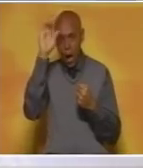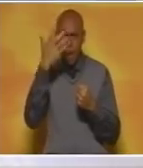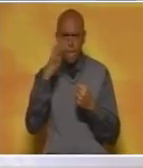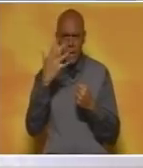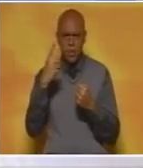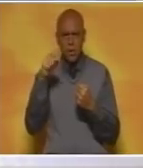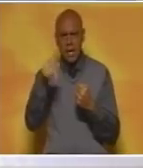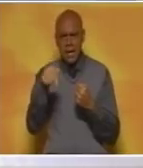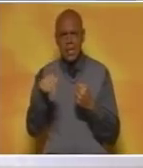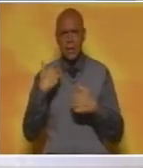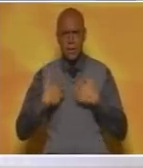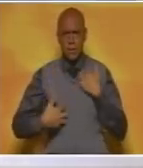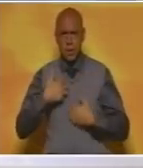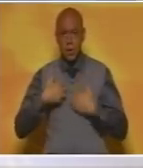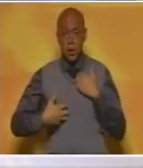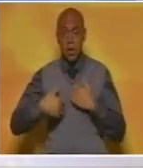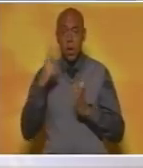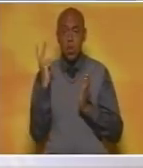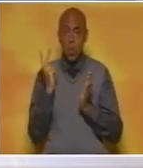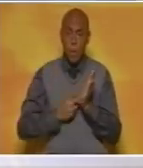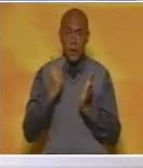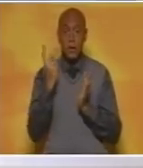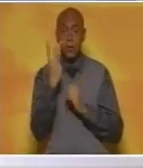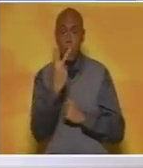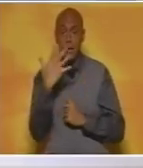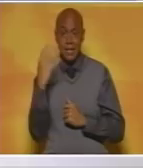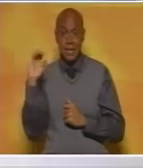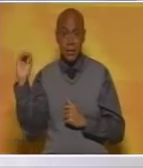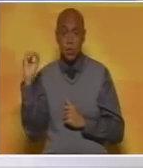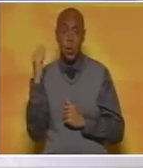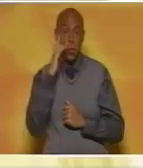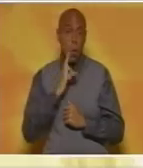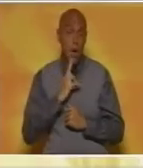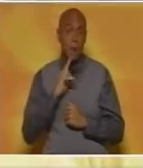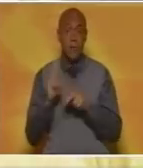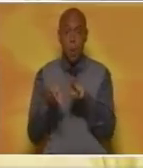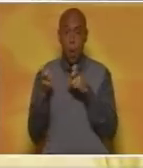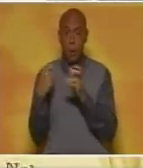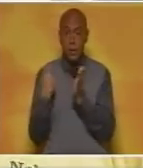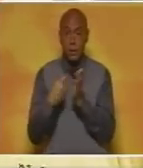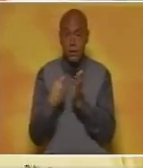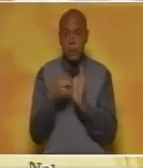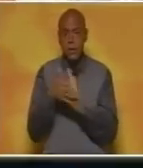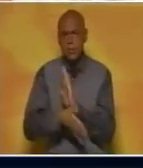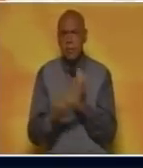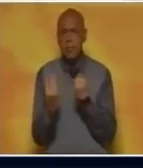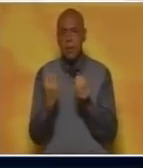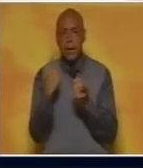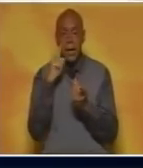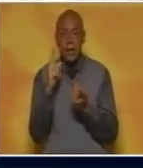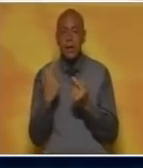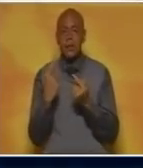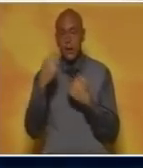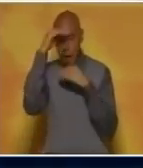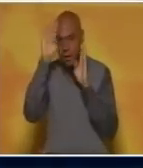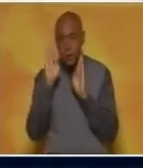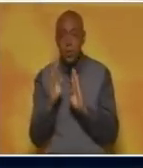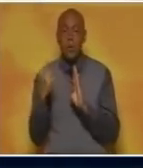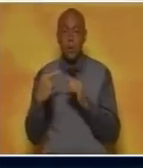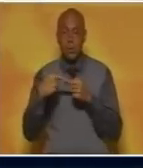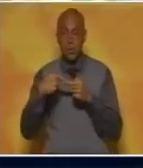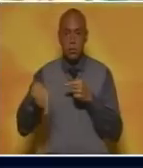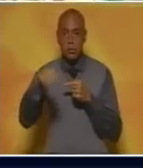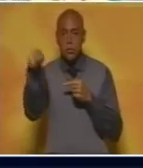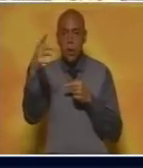este miércoles entre 2.000 y 2.500 bolívares. Vivas explicó que se trata de un plan para atender las rutas que salen desde